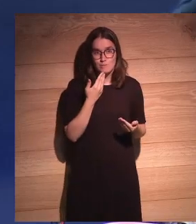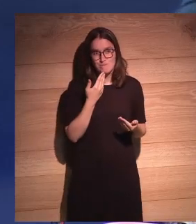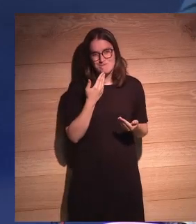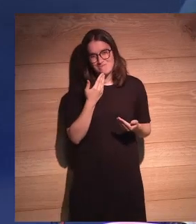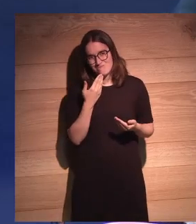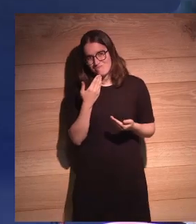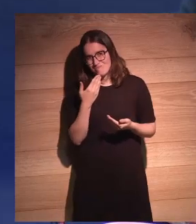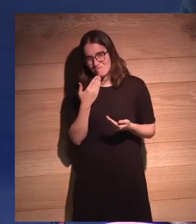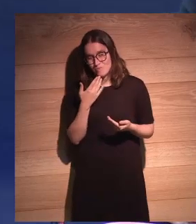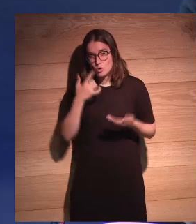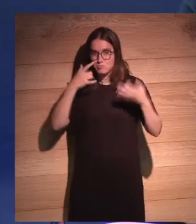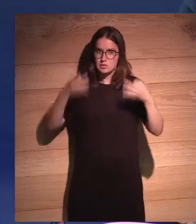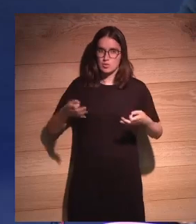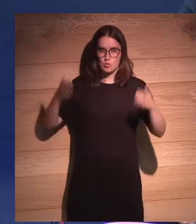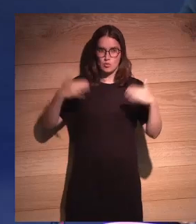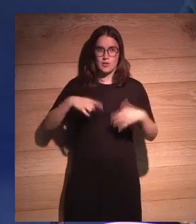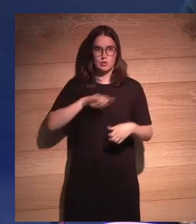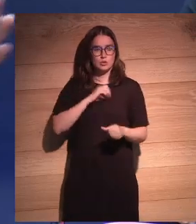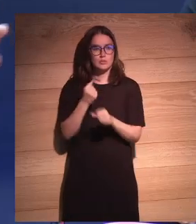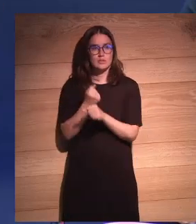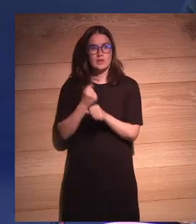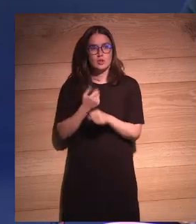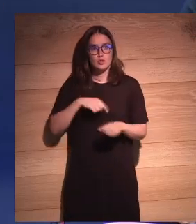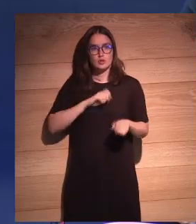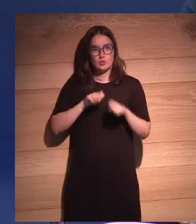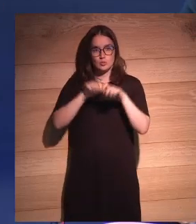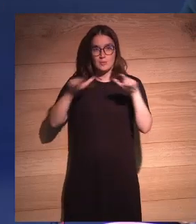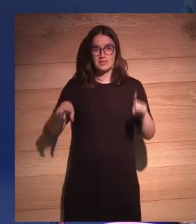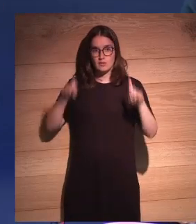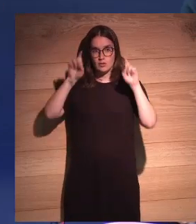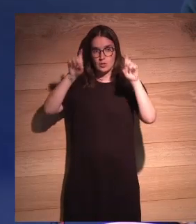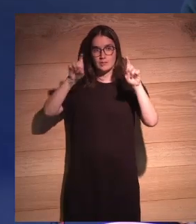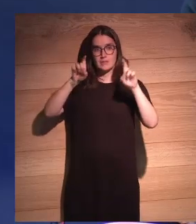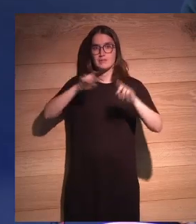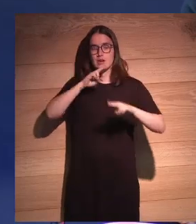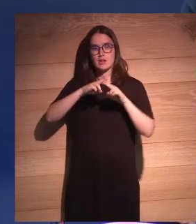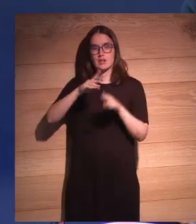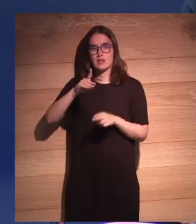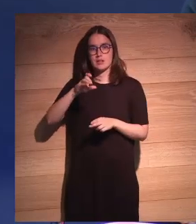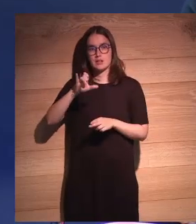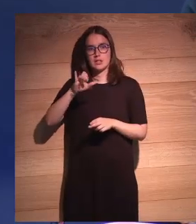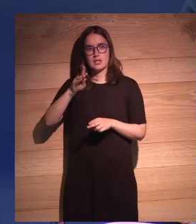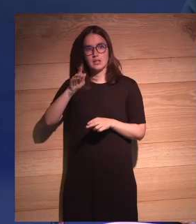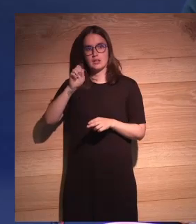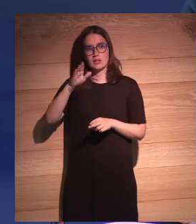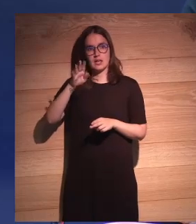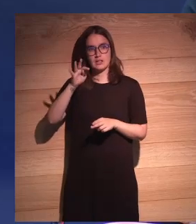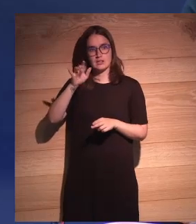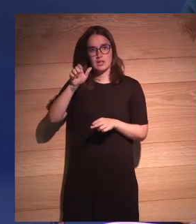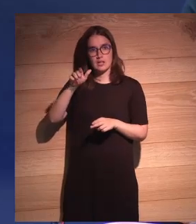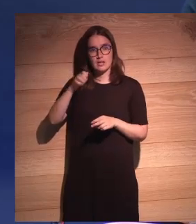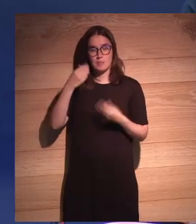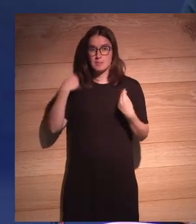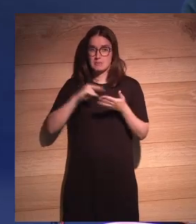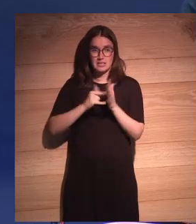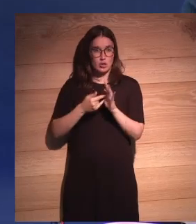estoy completamente seguro. Nosotros hemos trabajado, tenemos una plataforma educativa que se llama Didactalia, es la misma tecnología que está utilizando